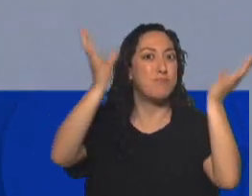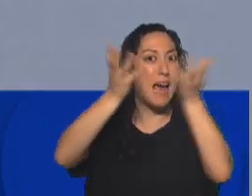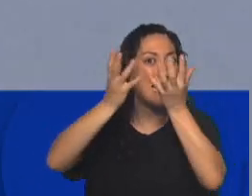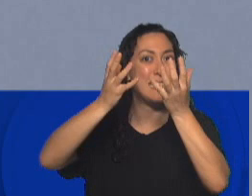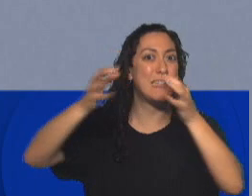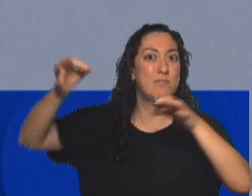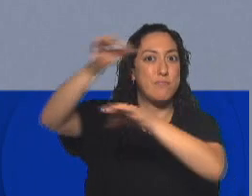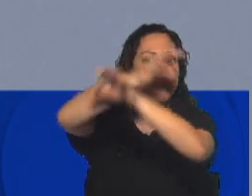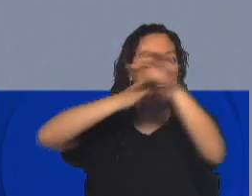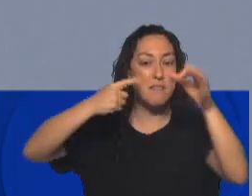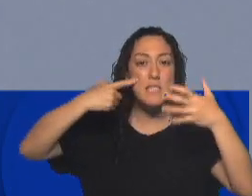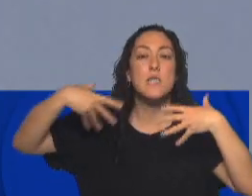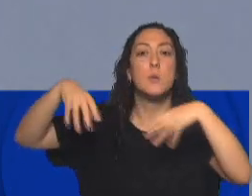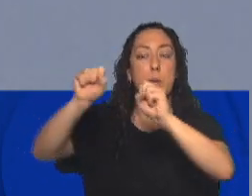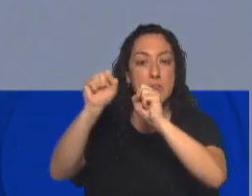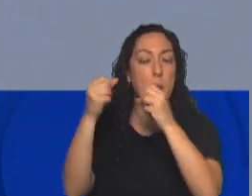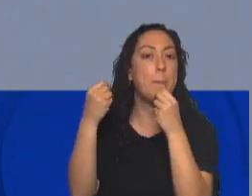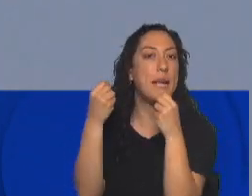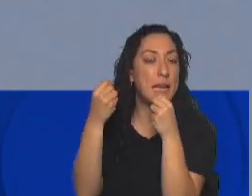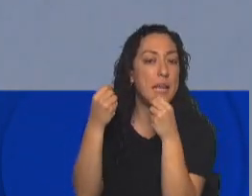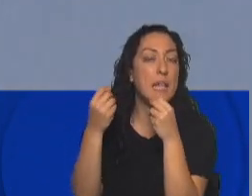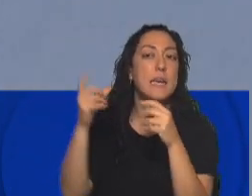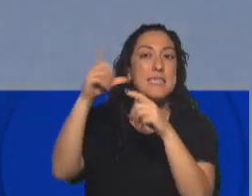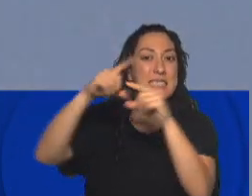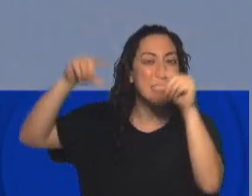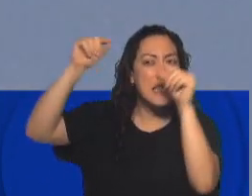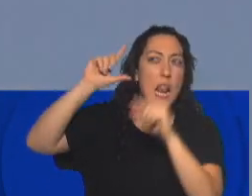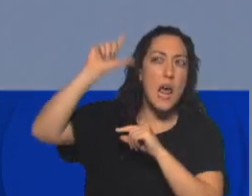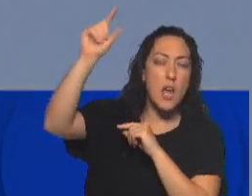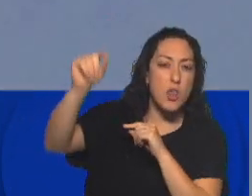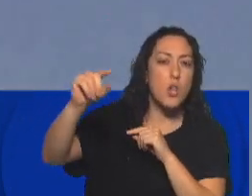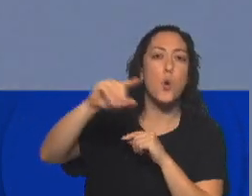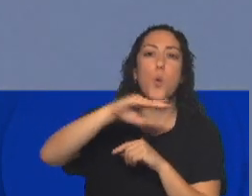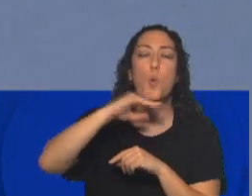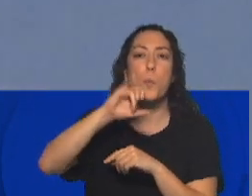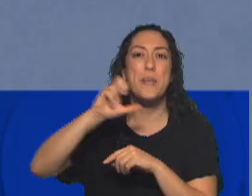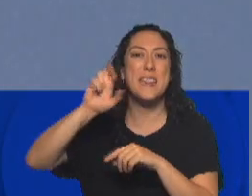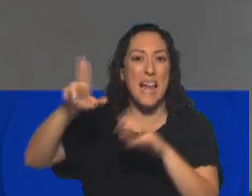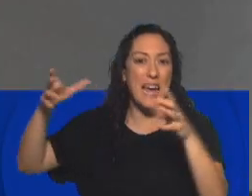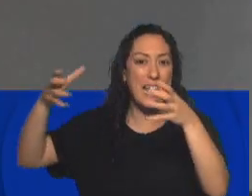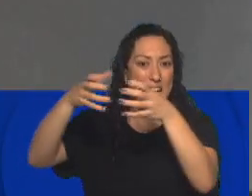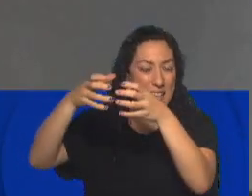una luna misteriosa que orbita alrededor del lejano planeta Júpiter. Atrapado bajo su